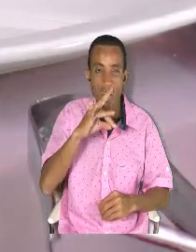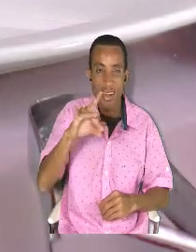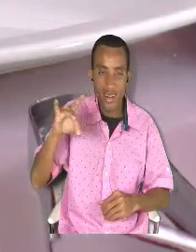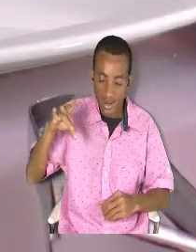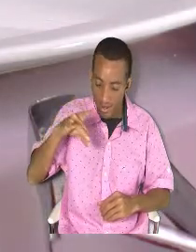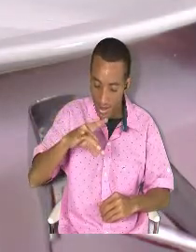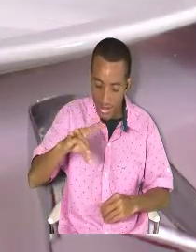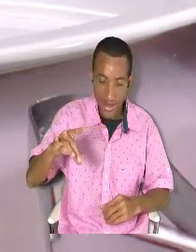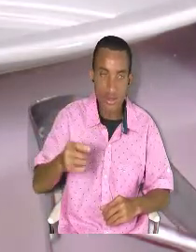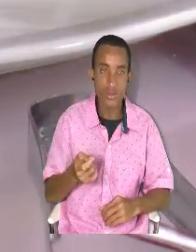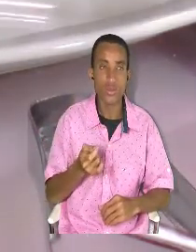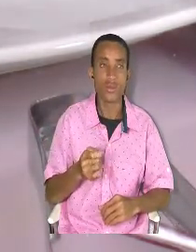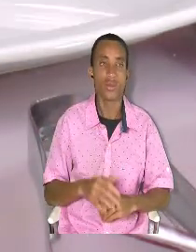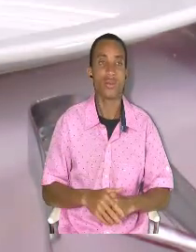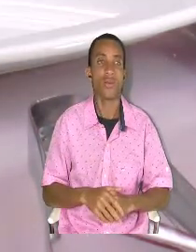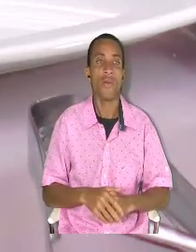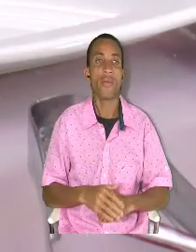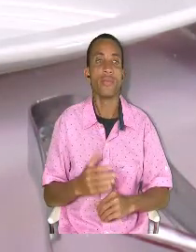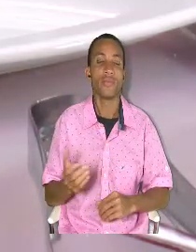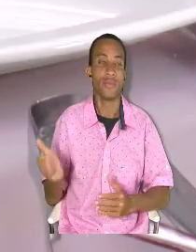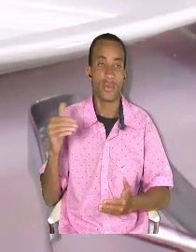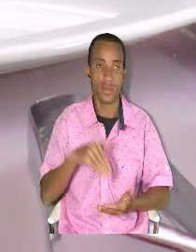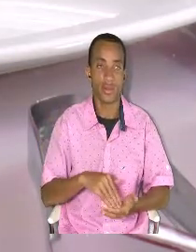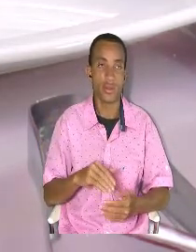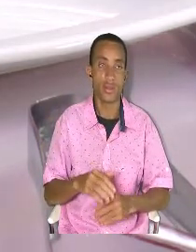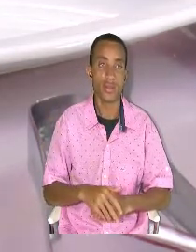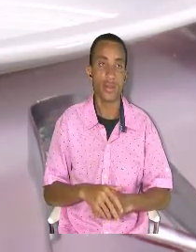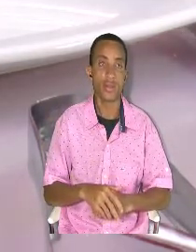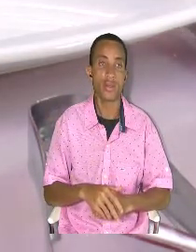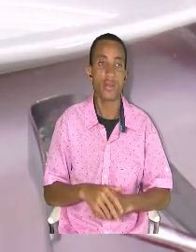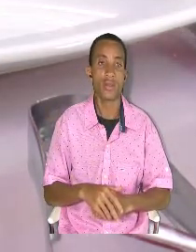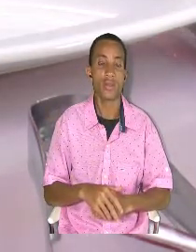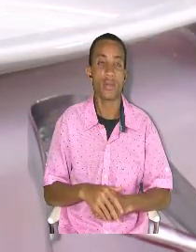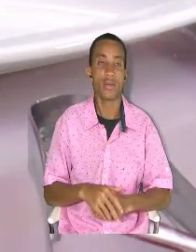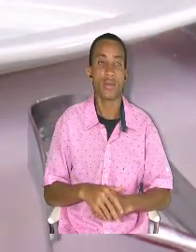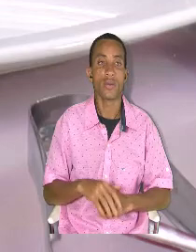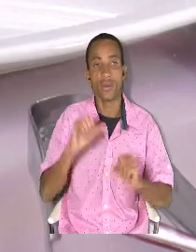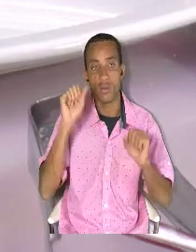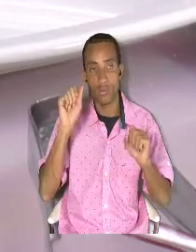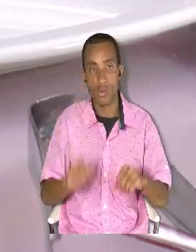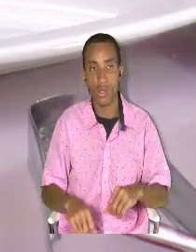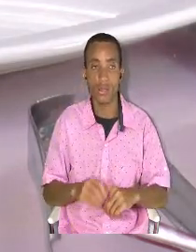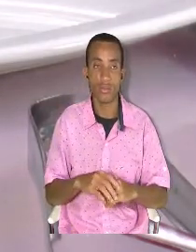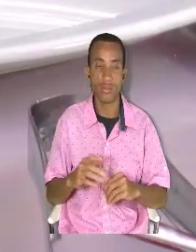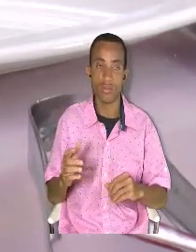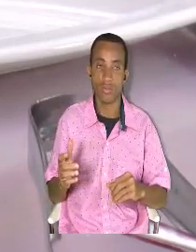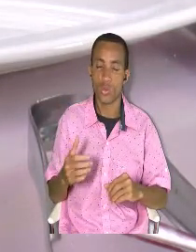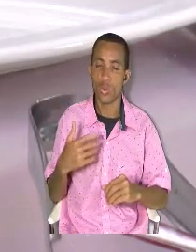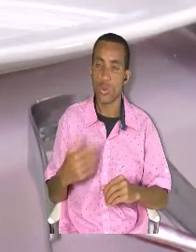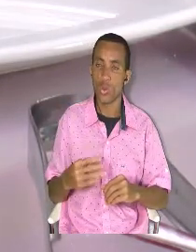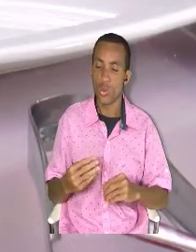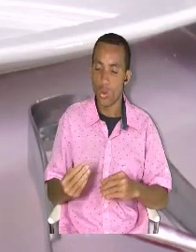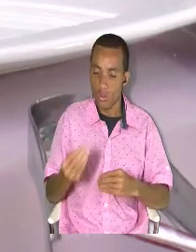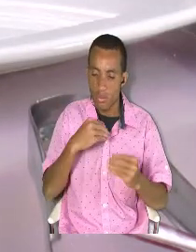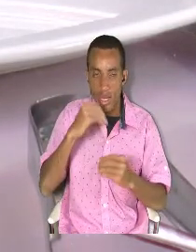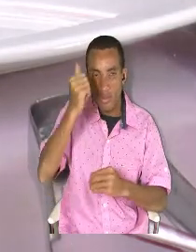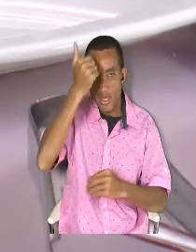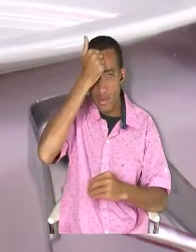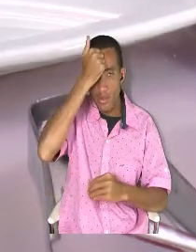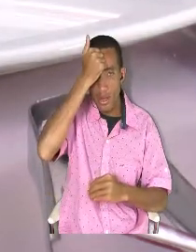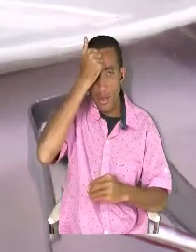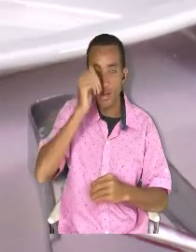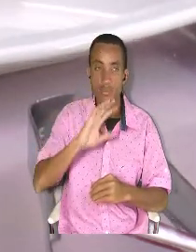esa. ¿Sí? Entonces vuelve nuevamente puré. Puré. Este plato lo podemos utilizar como plato fuerte o como plato de entrada